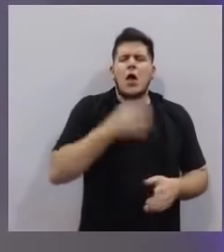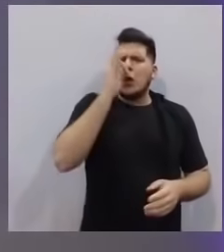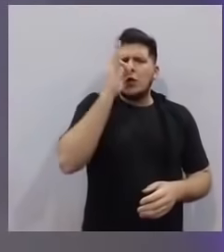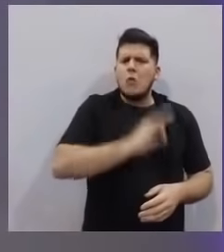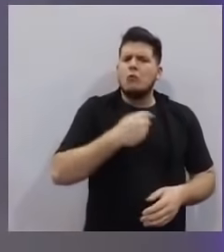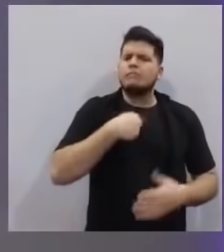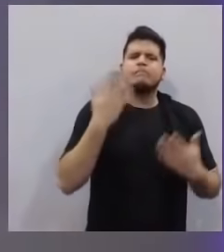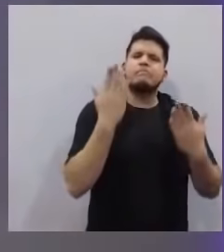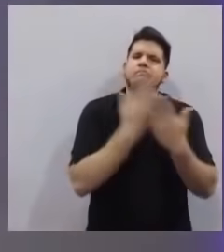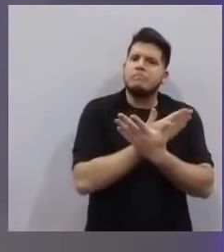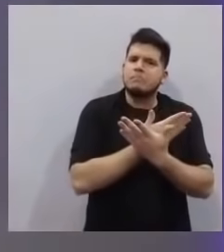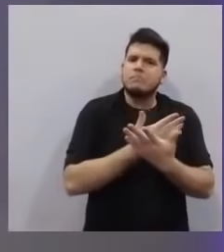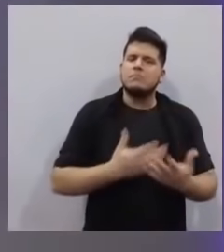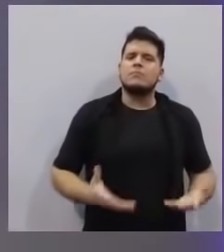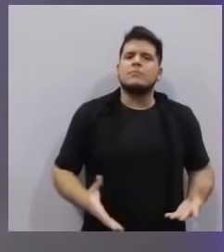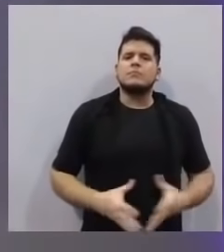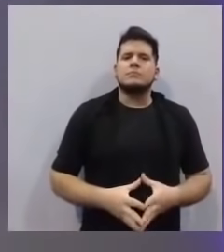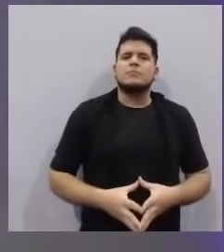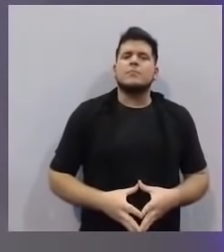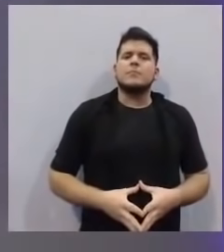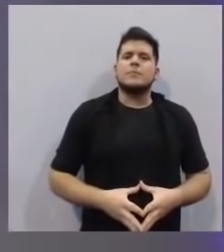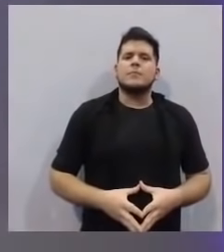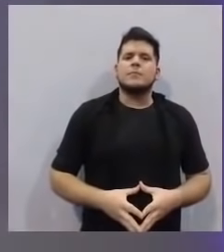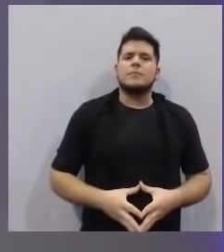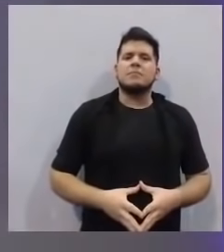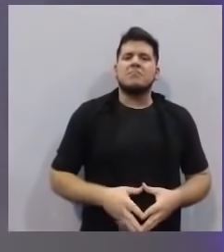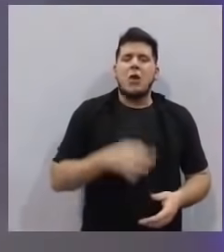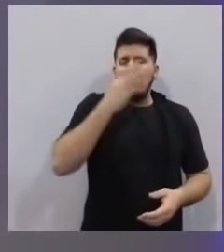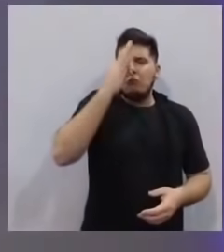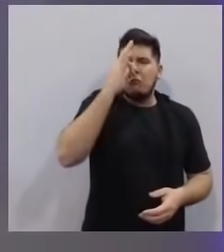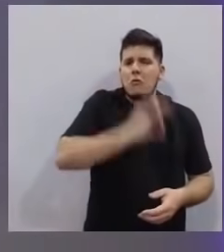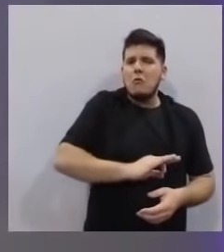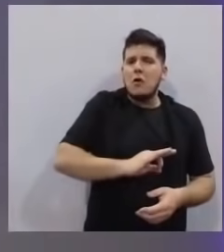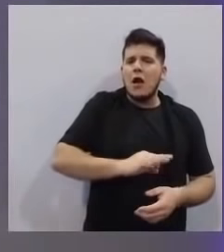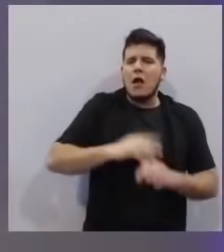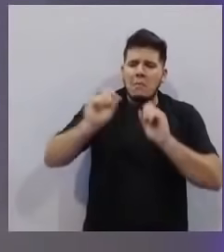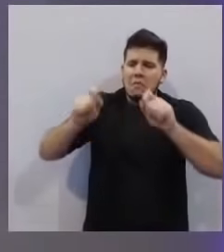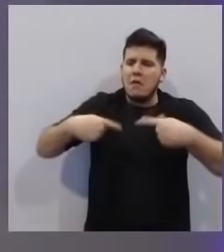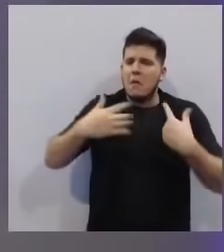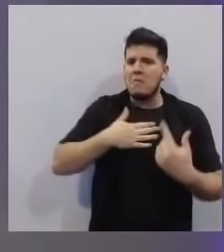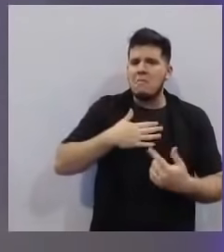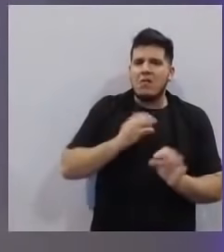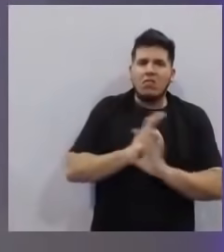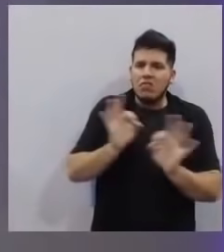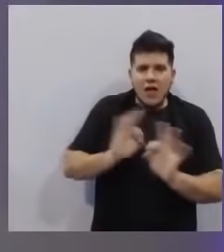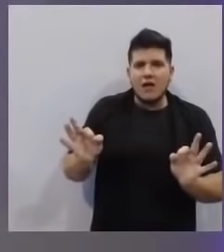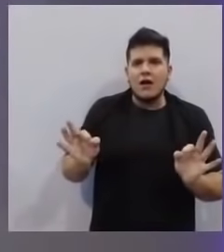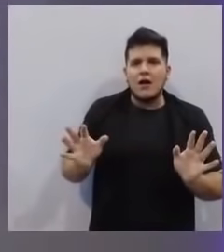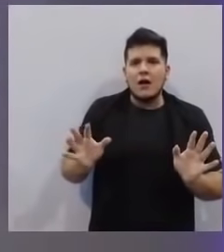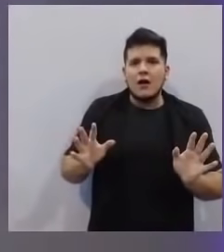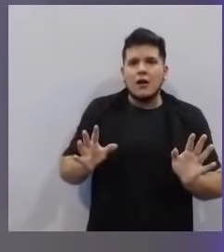falle pero también dice nunca me has dado ni siquiera un cabrito cuando le gusta el